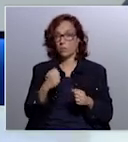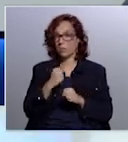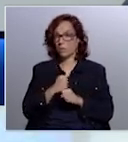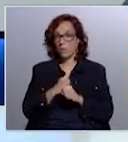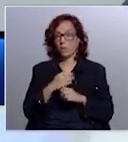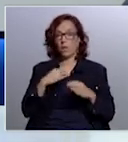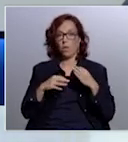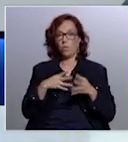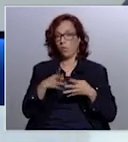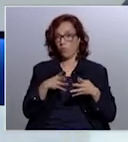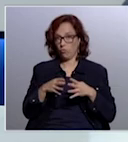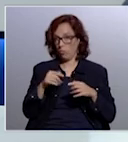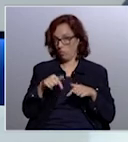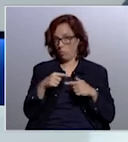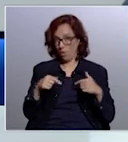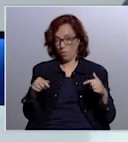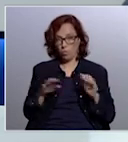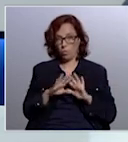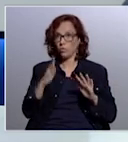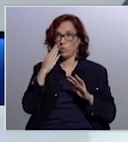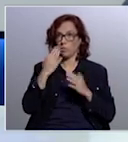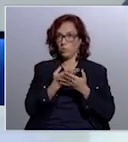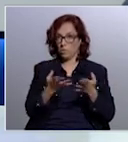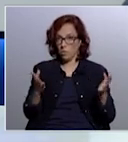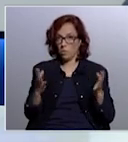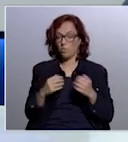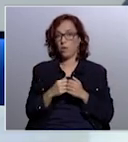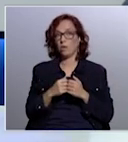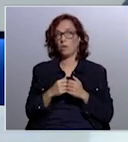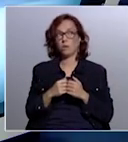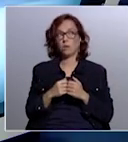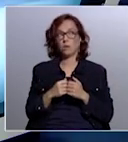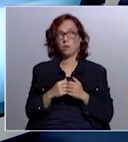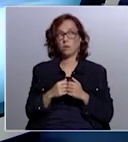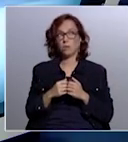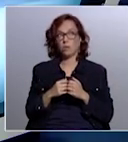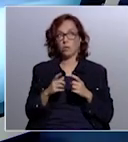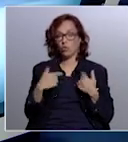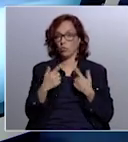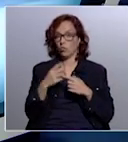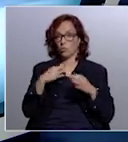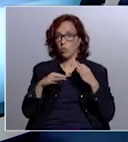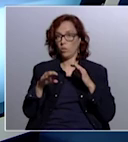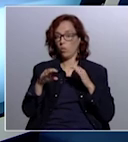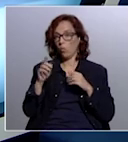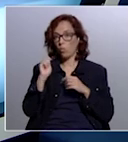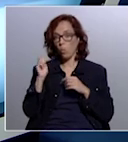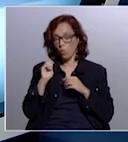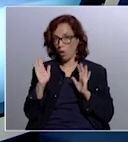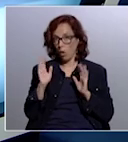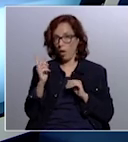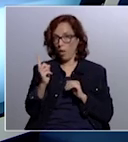teatro funcione y que todas estas cosas se sepan y que puede llegar a mayor cantidad de población nosotros un teatro público que cada uno